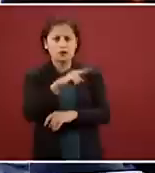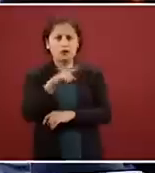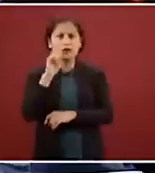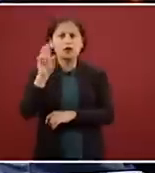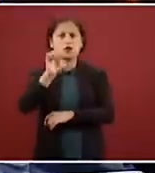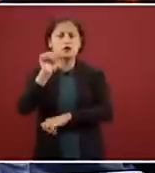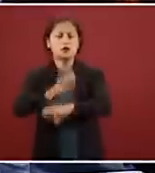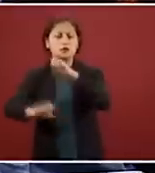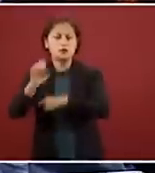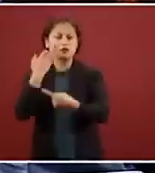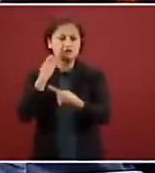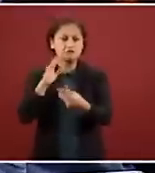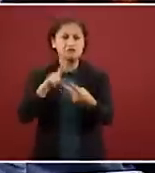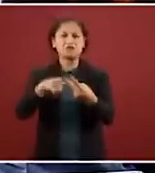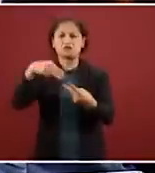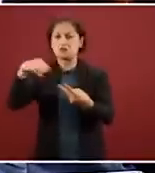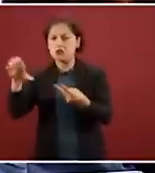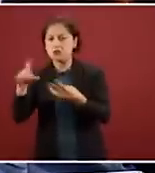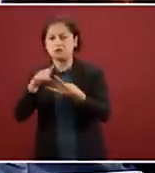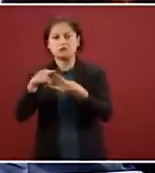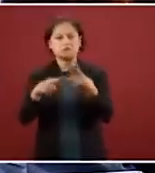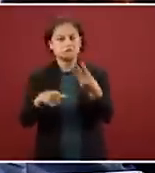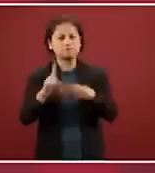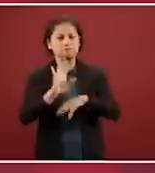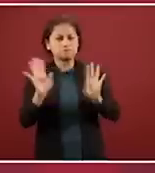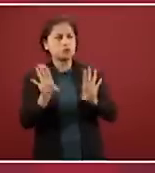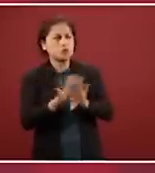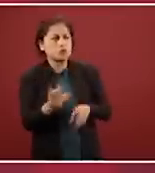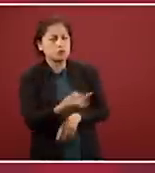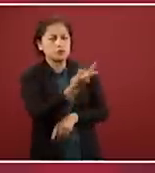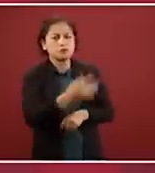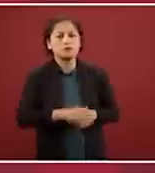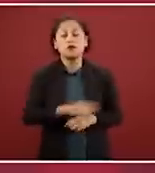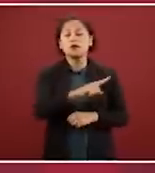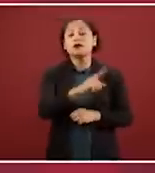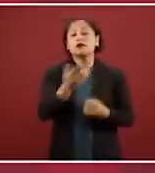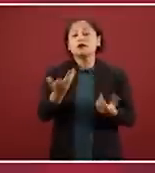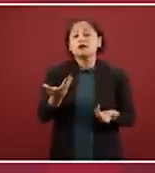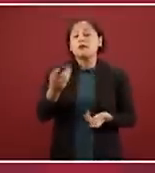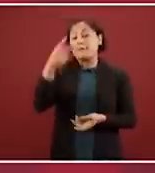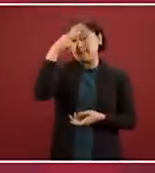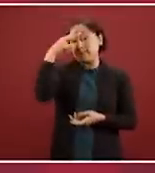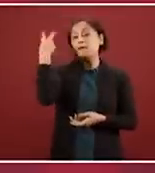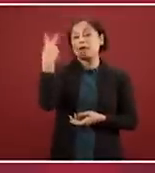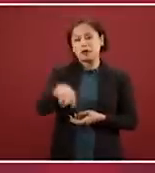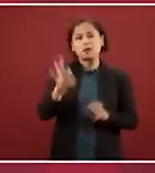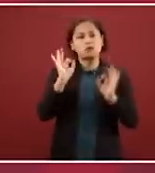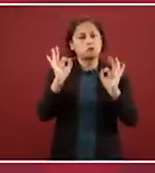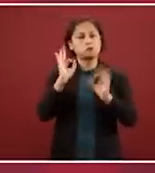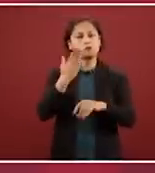buena la relación. México está considerado como uno de los